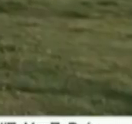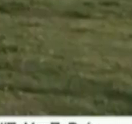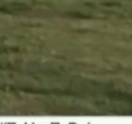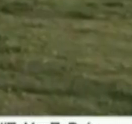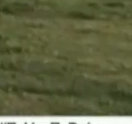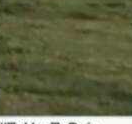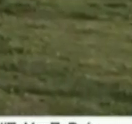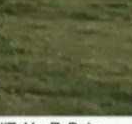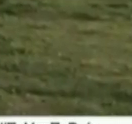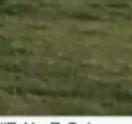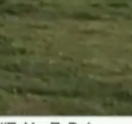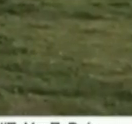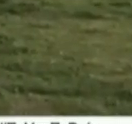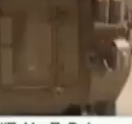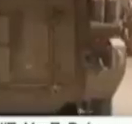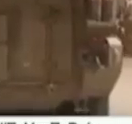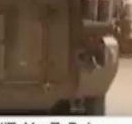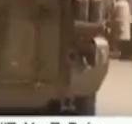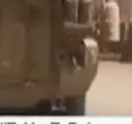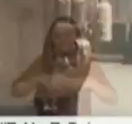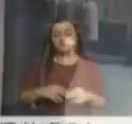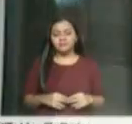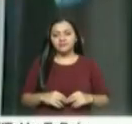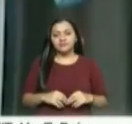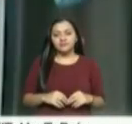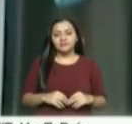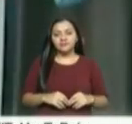Turquía, quema en los ojos de Ankara.